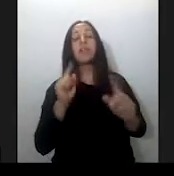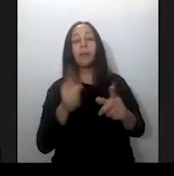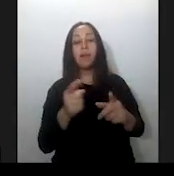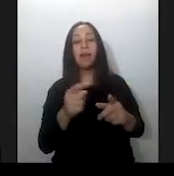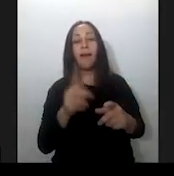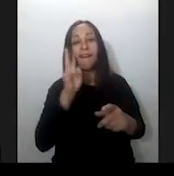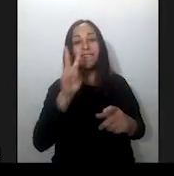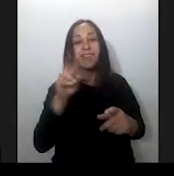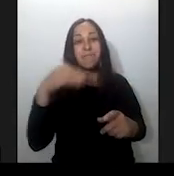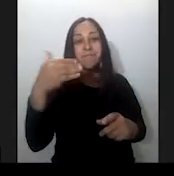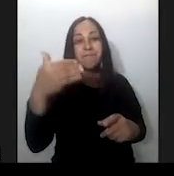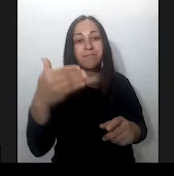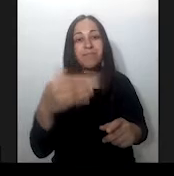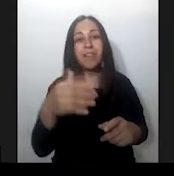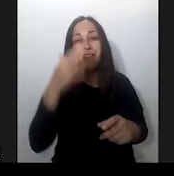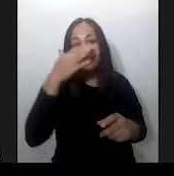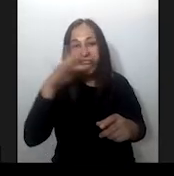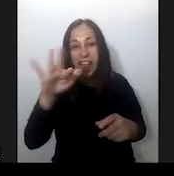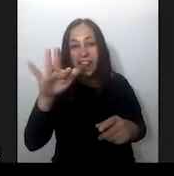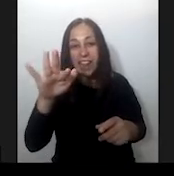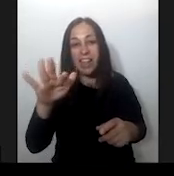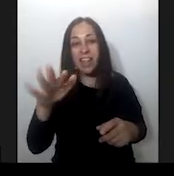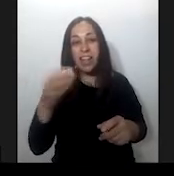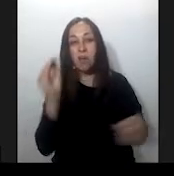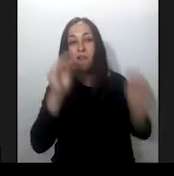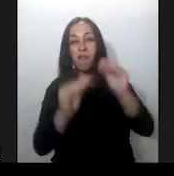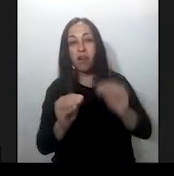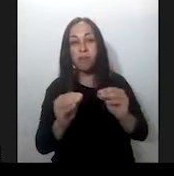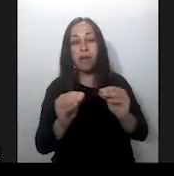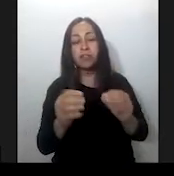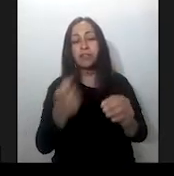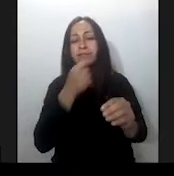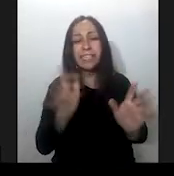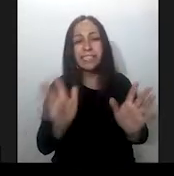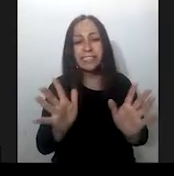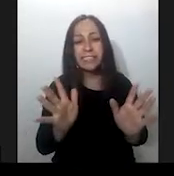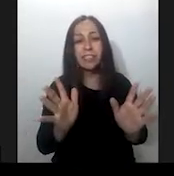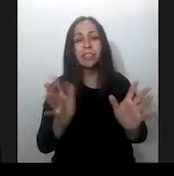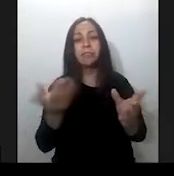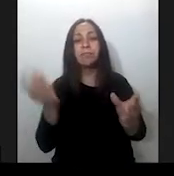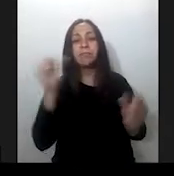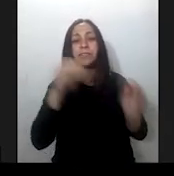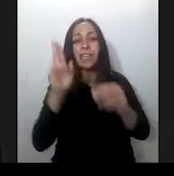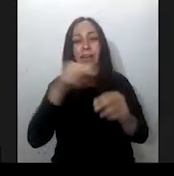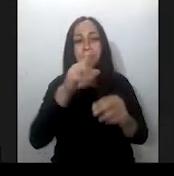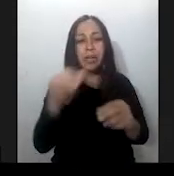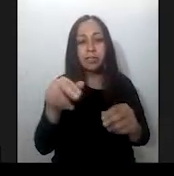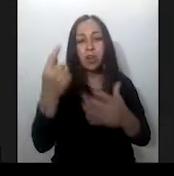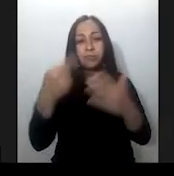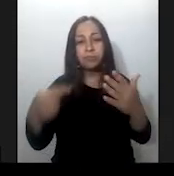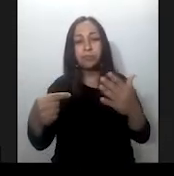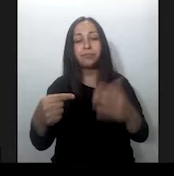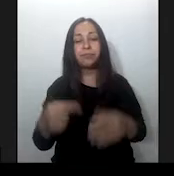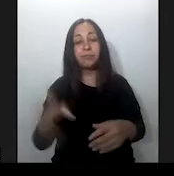un poco más al final de la clase cómo agregar algunos formatos condicionales muy sencillos, bien algunas cuestiones de inserción, de eliminación y de